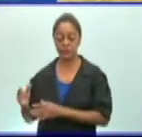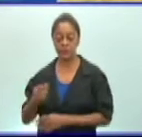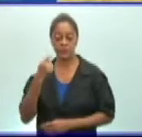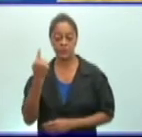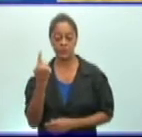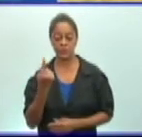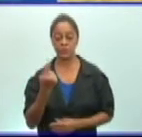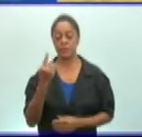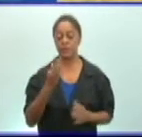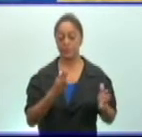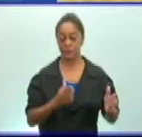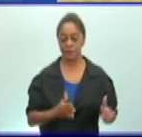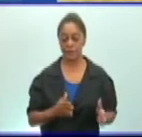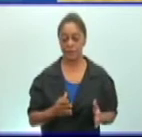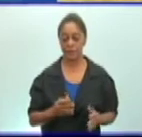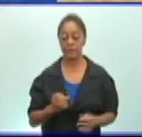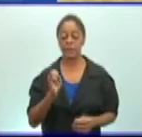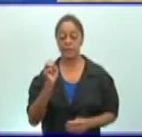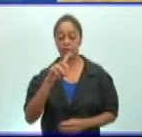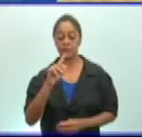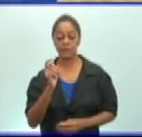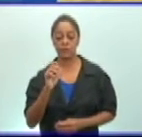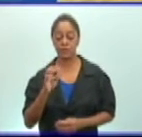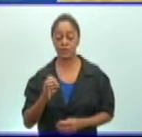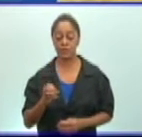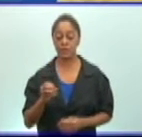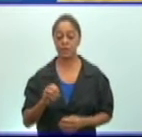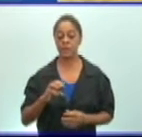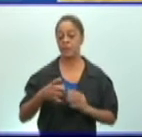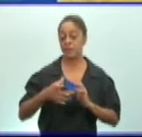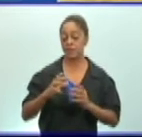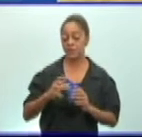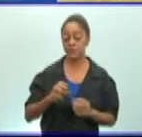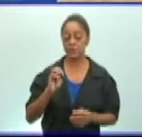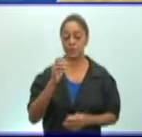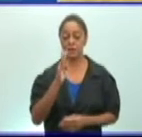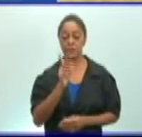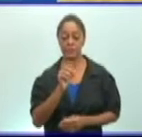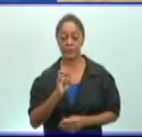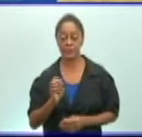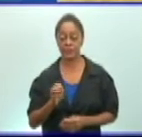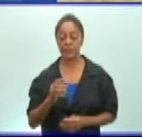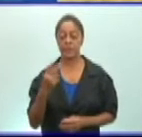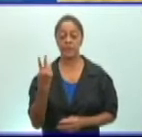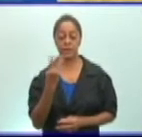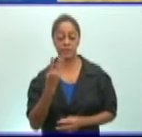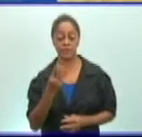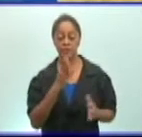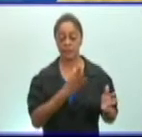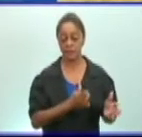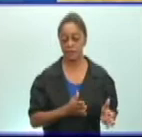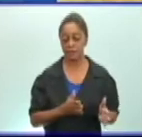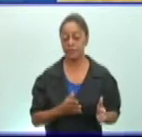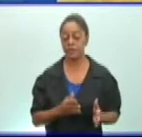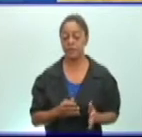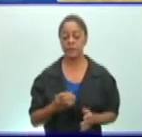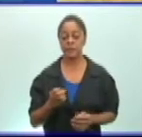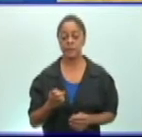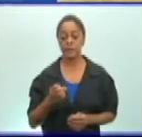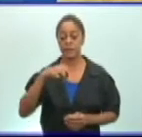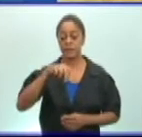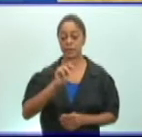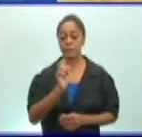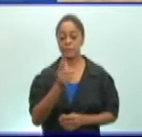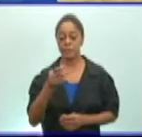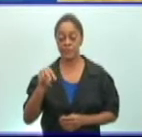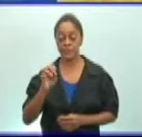primera parte continental que integra la península balcánica y que está dividida en 3. El Epiro y la Tesaria